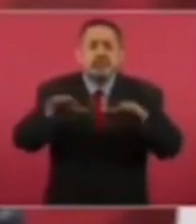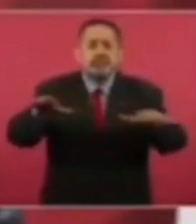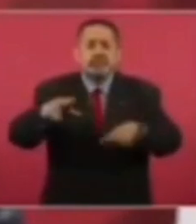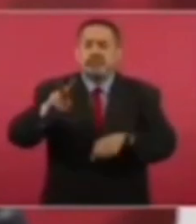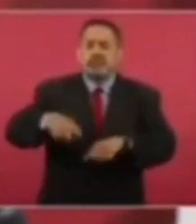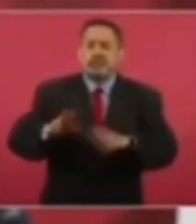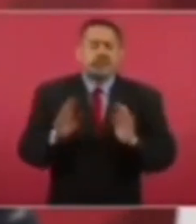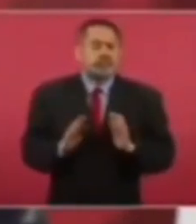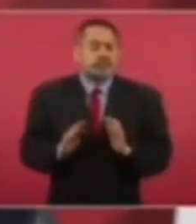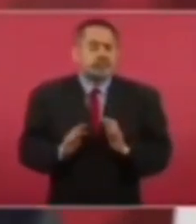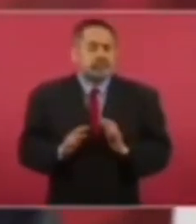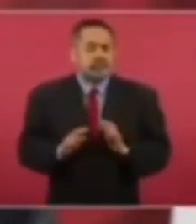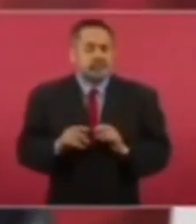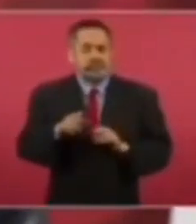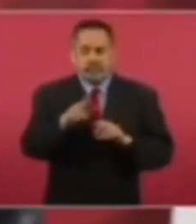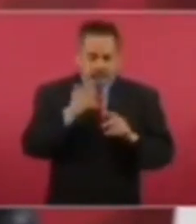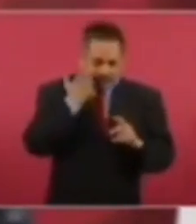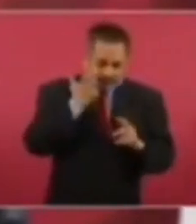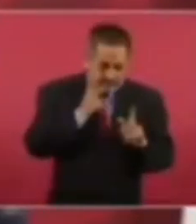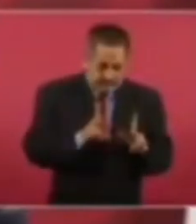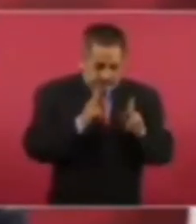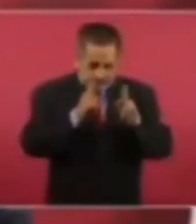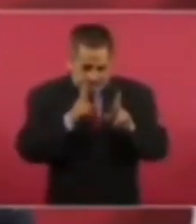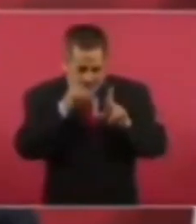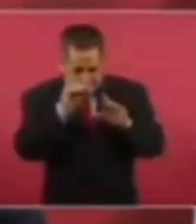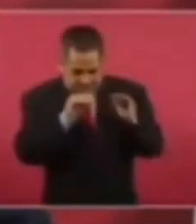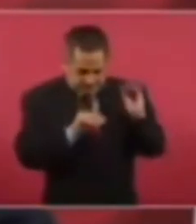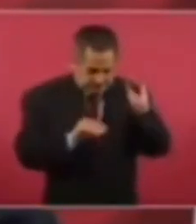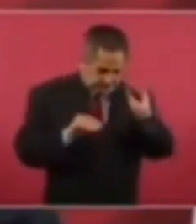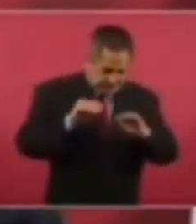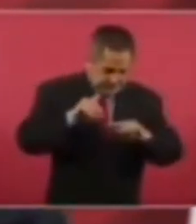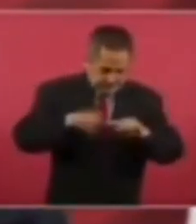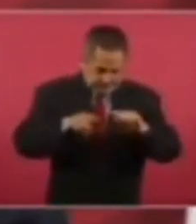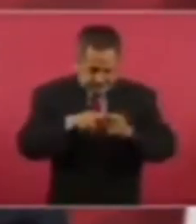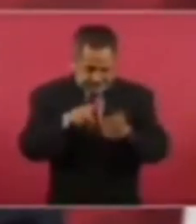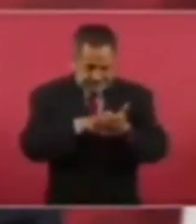que no se editorialice en las notas,